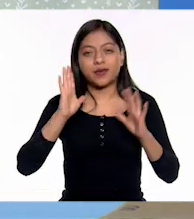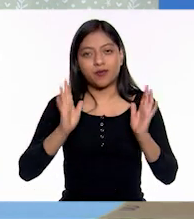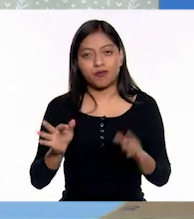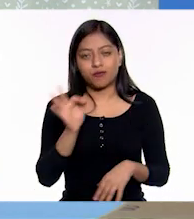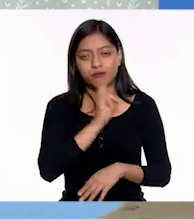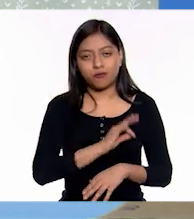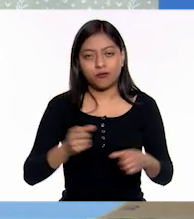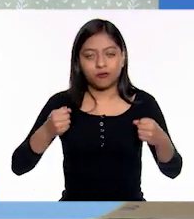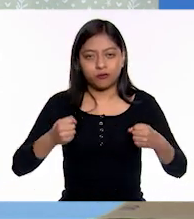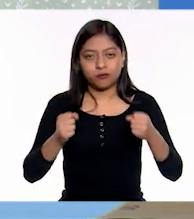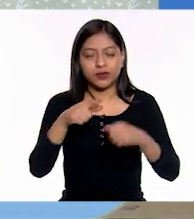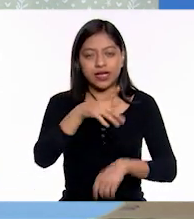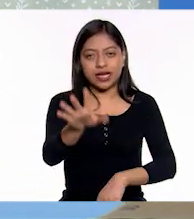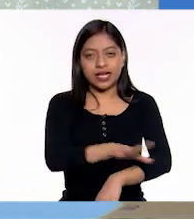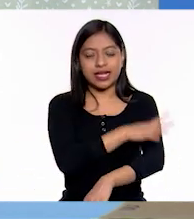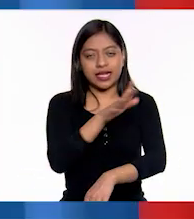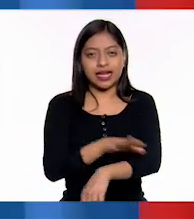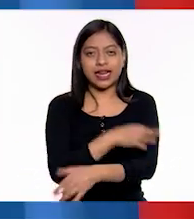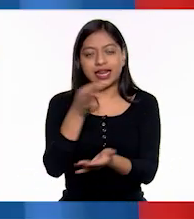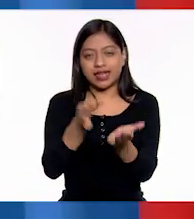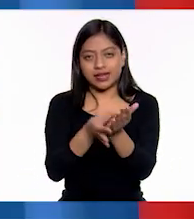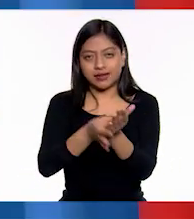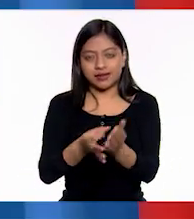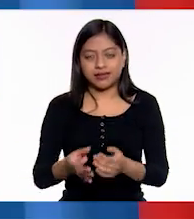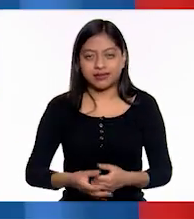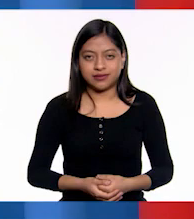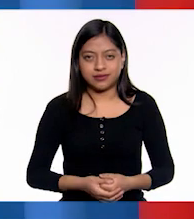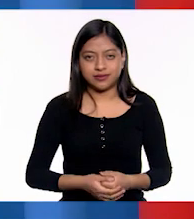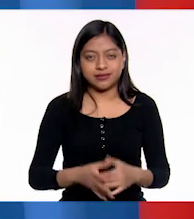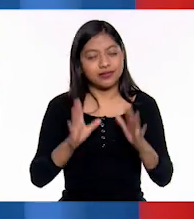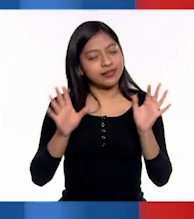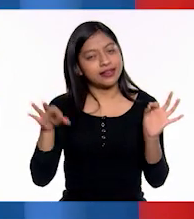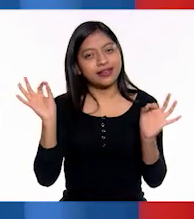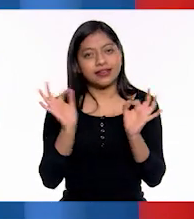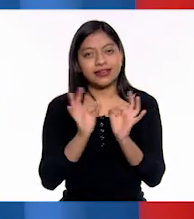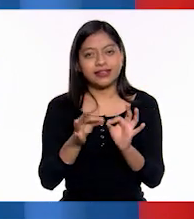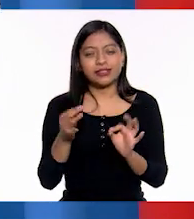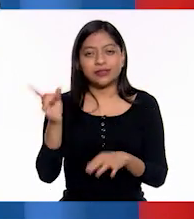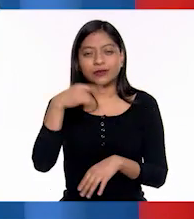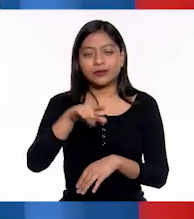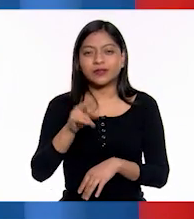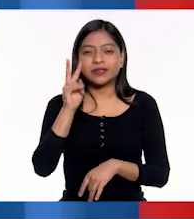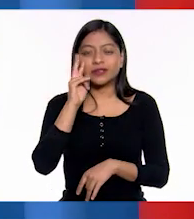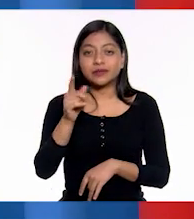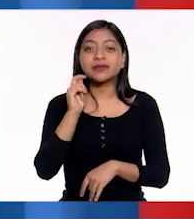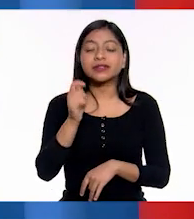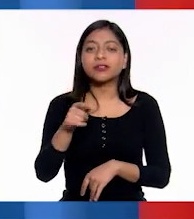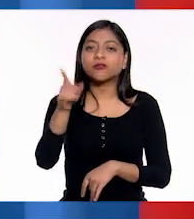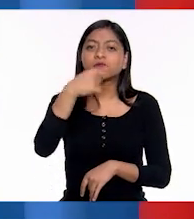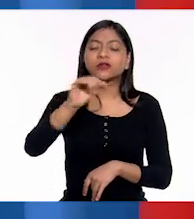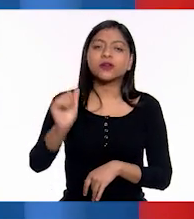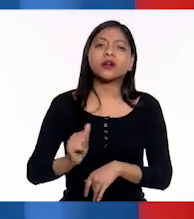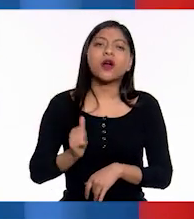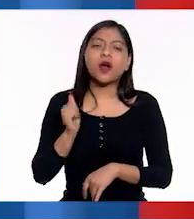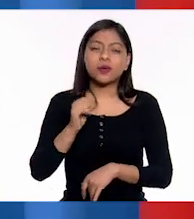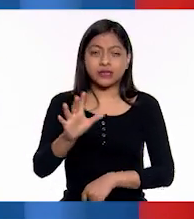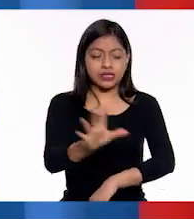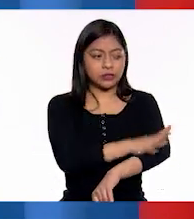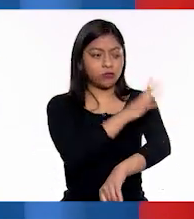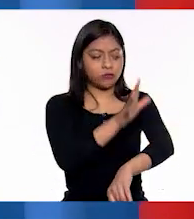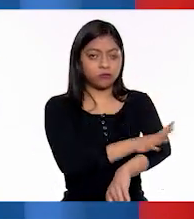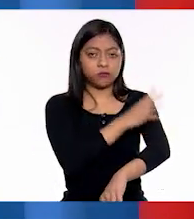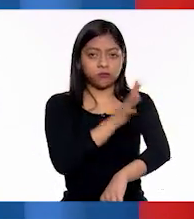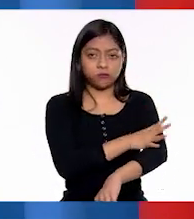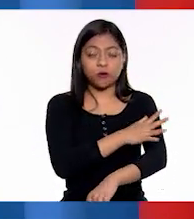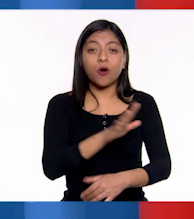electromagnético. Muy bien, maestra. Pues con esta actividad hemos visto cómo podemos aprovechar las manifestaciones de la